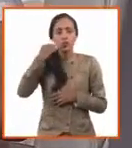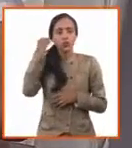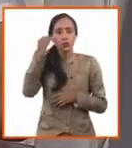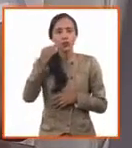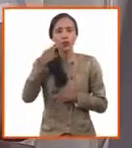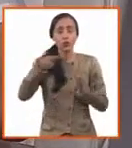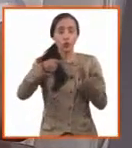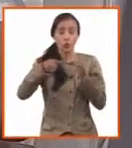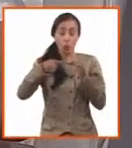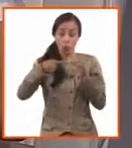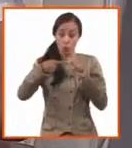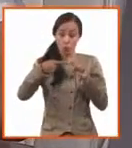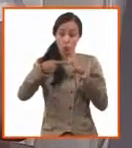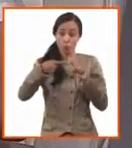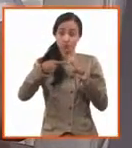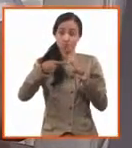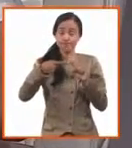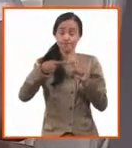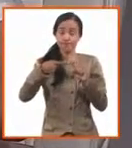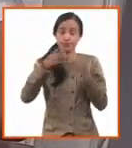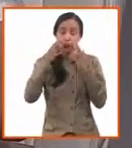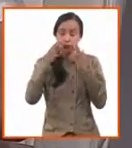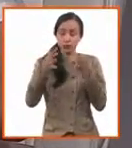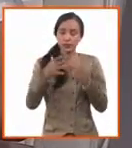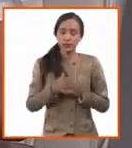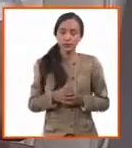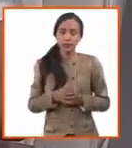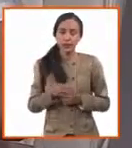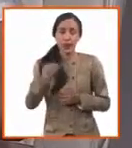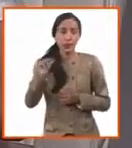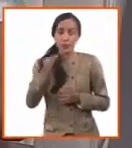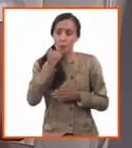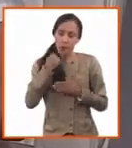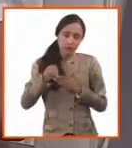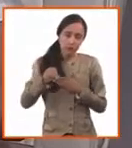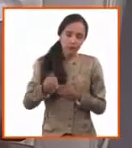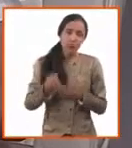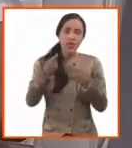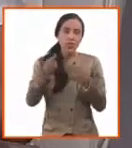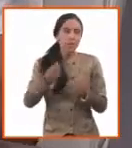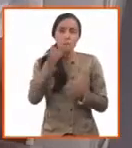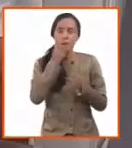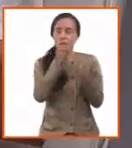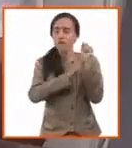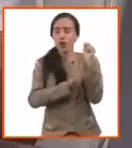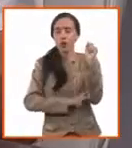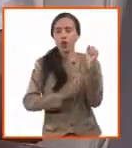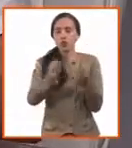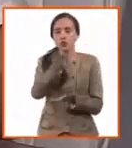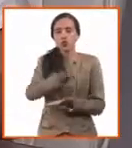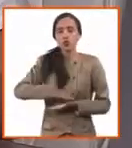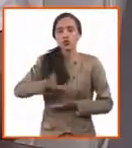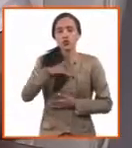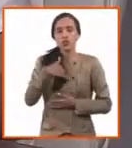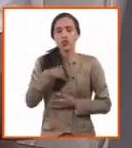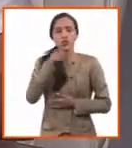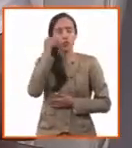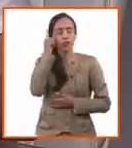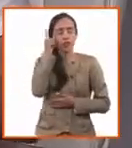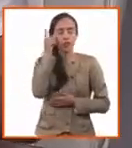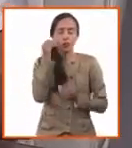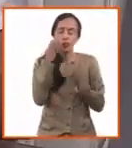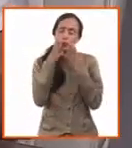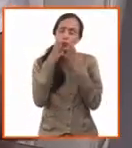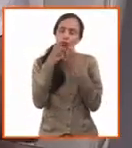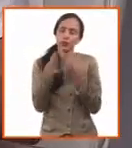cosa importante un principio importante que es que quienes más aportan deben ser los más valorados en la sociedad eso es una idea clave de